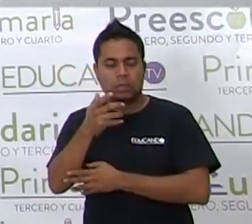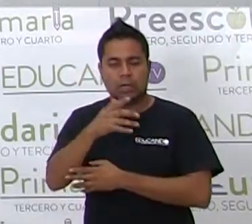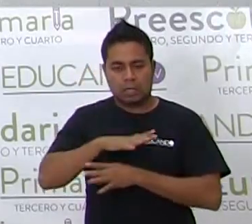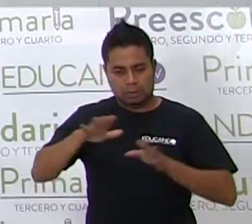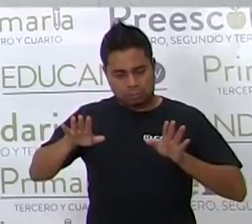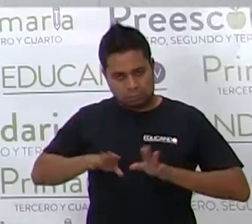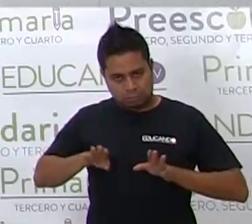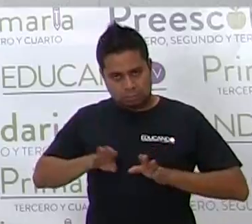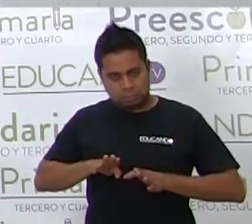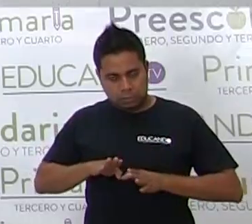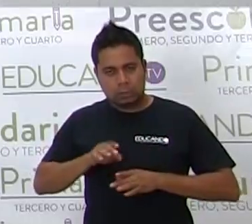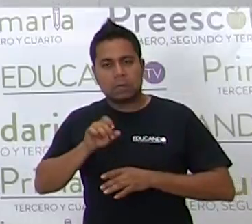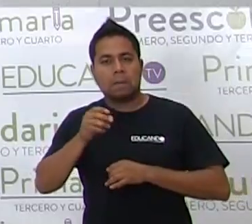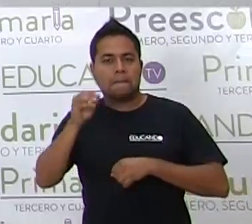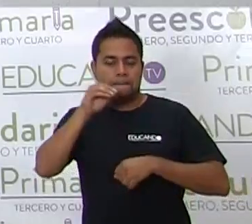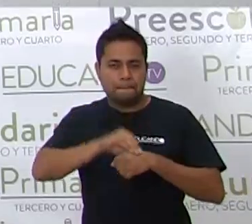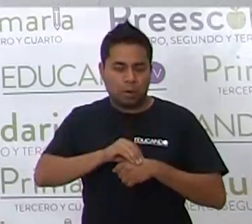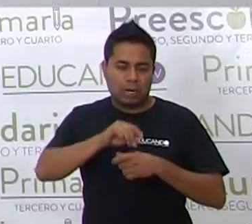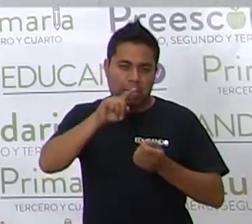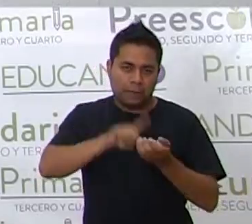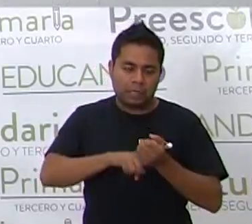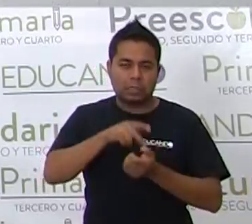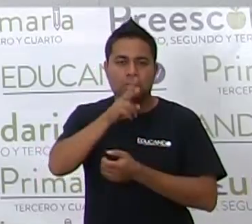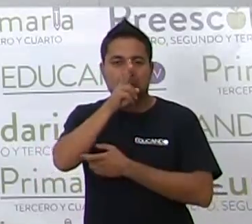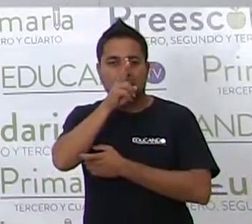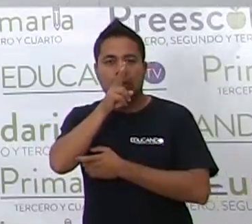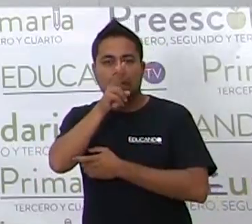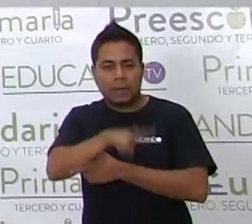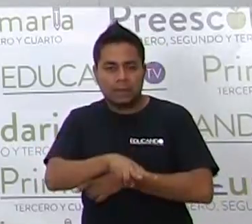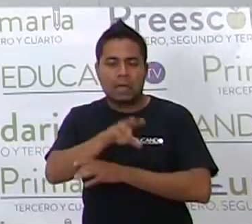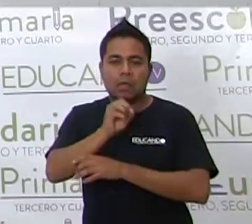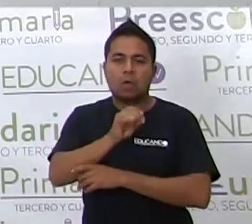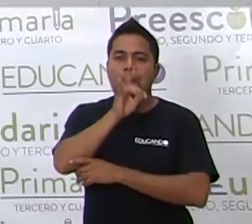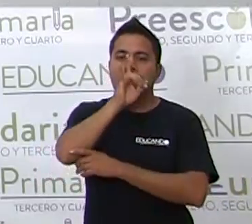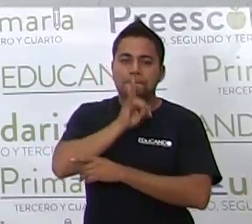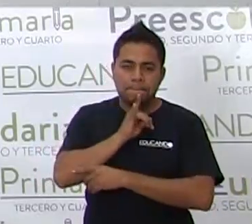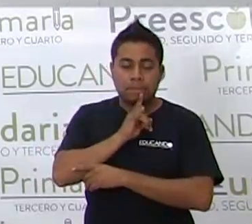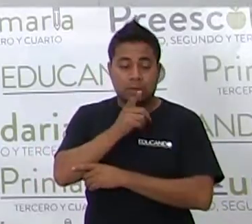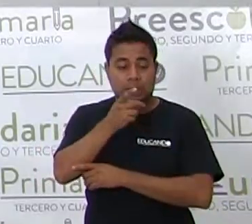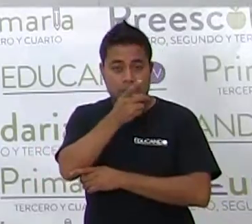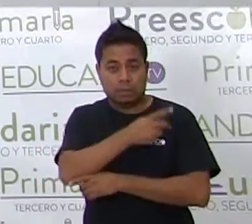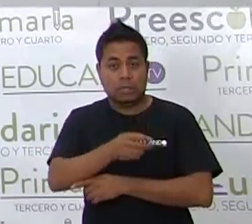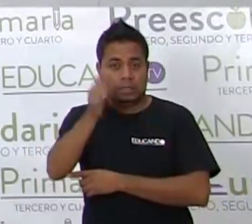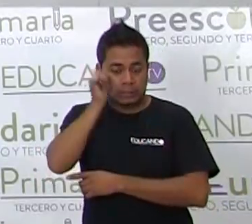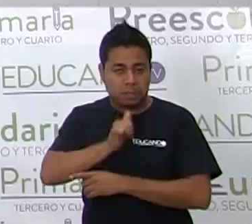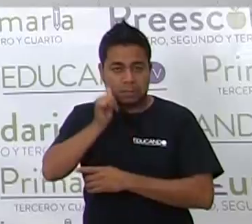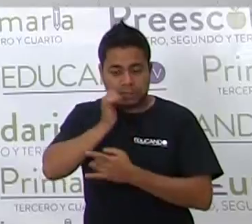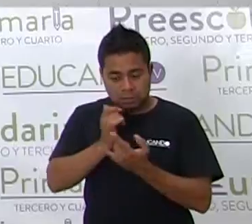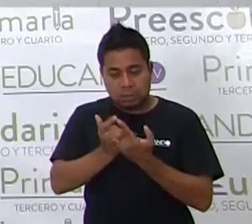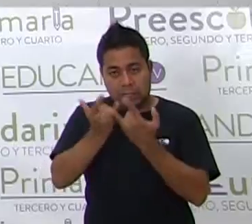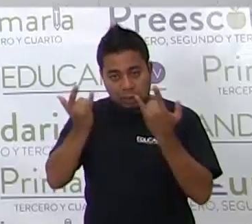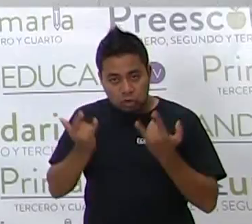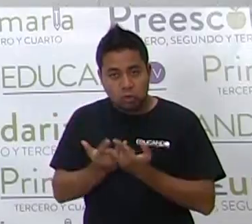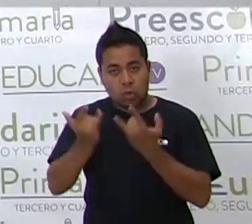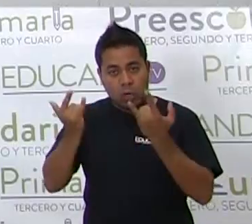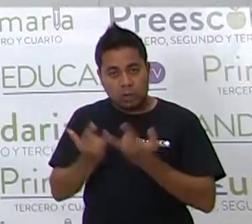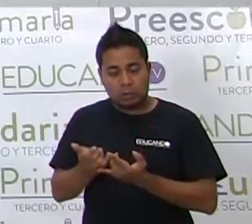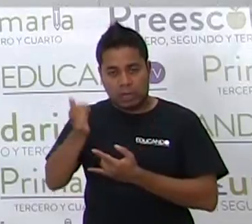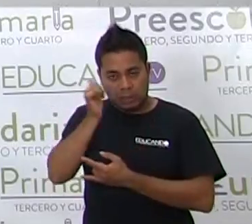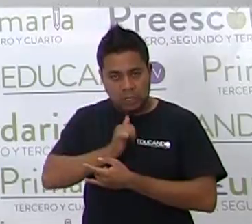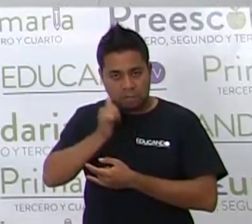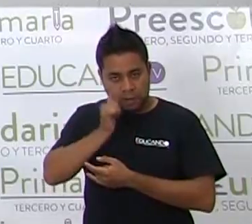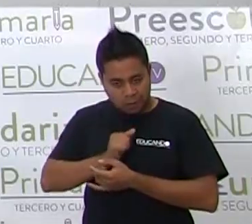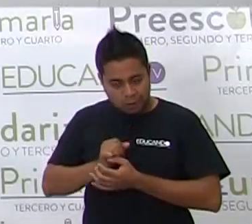elementos fantásticos y también que son transmitidos de generación en generación de forma oral.